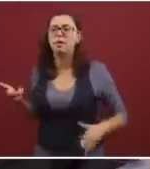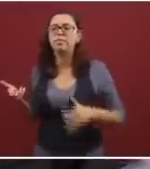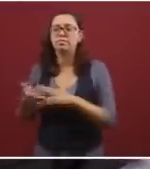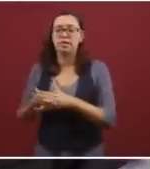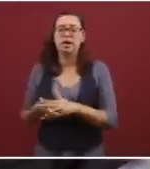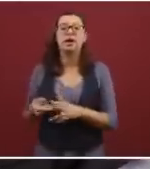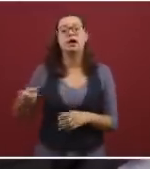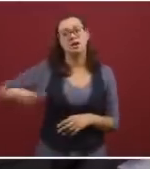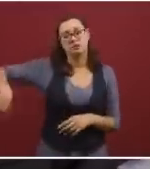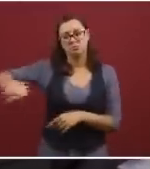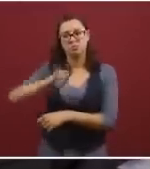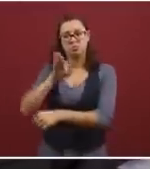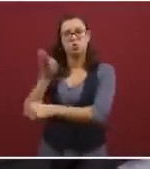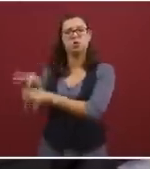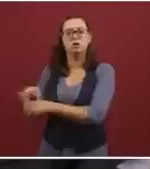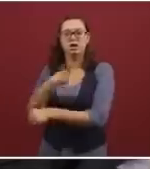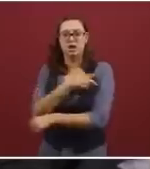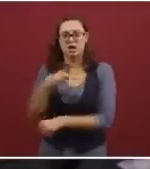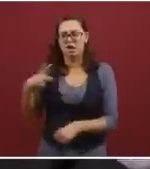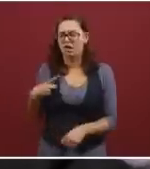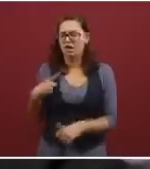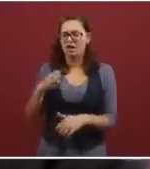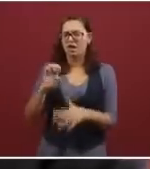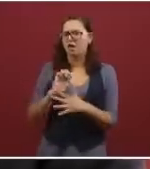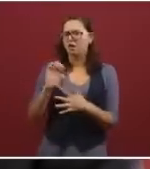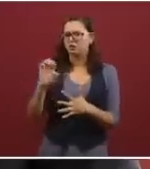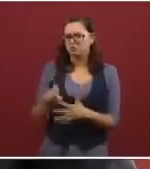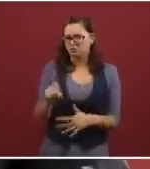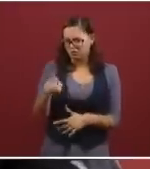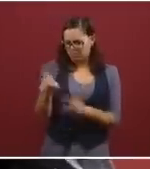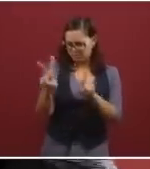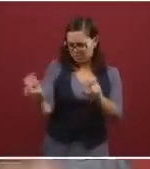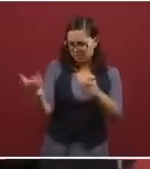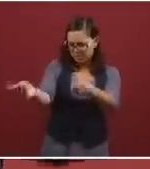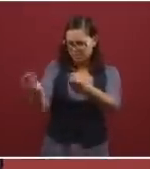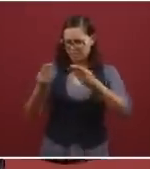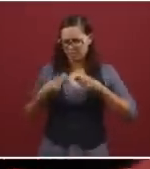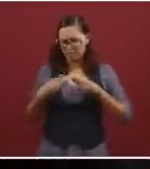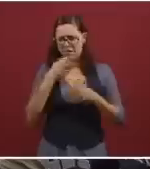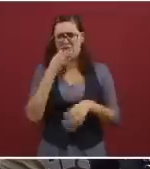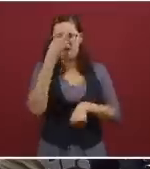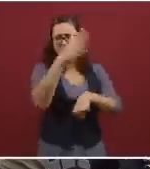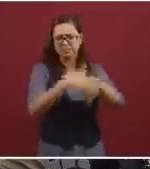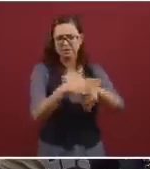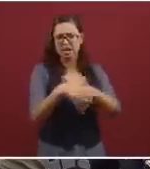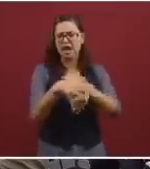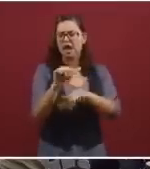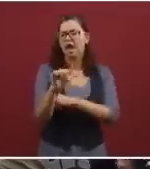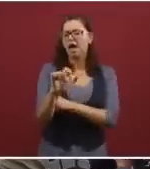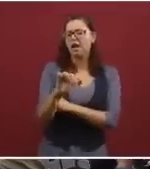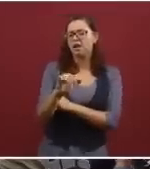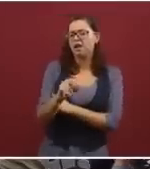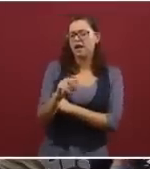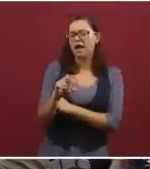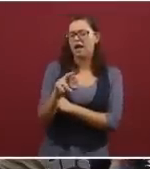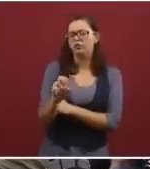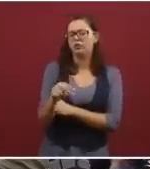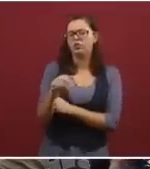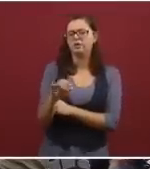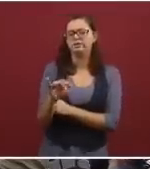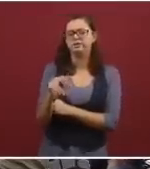voy a plantear para que Alejandro Encinas lo atienda y que se aproveche